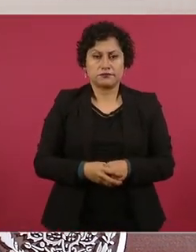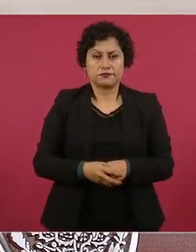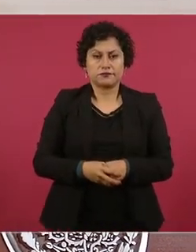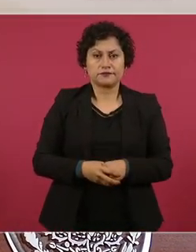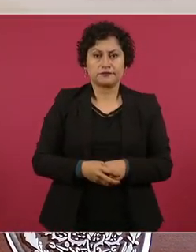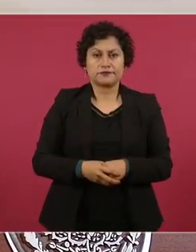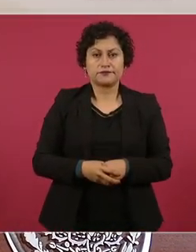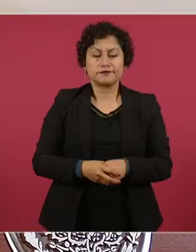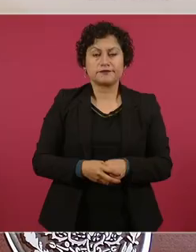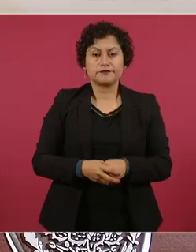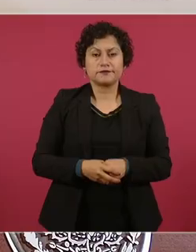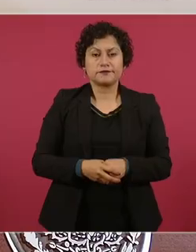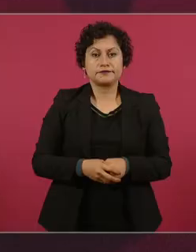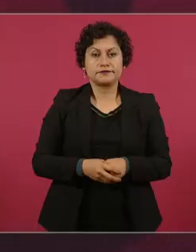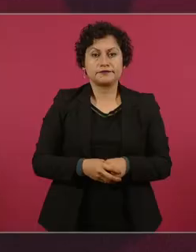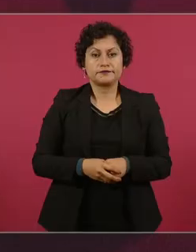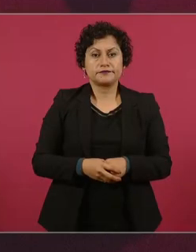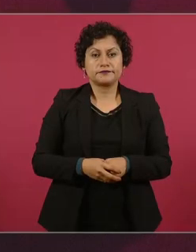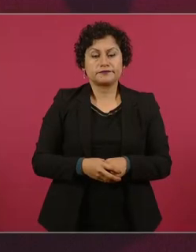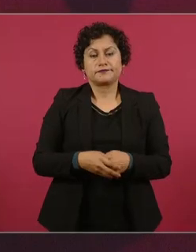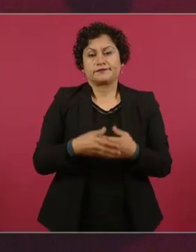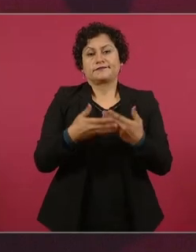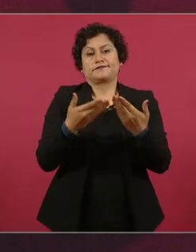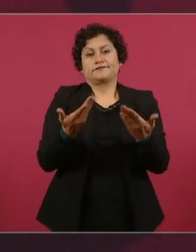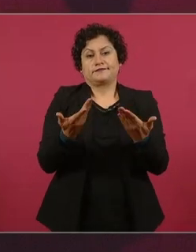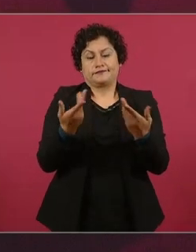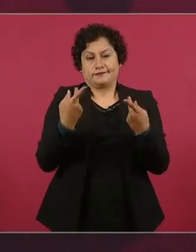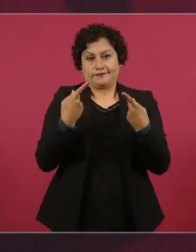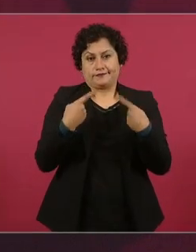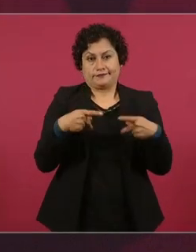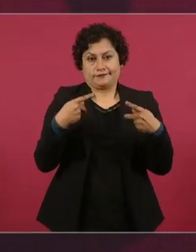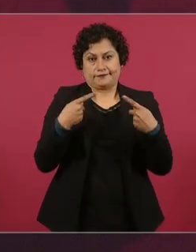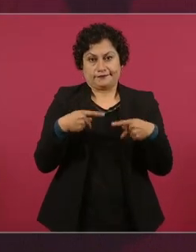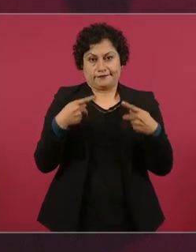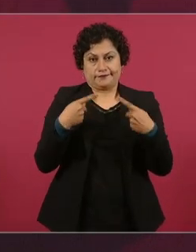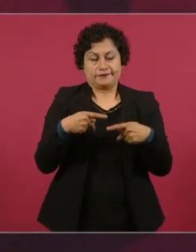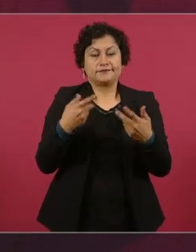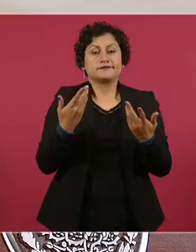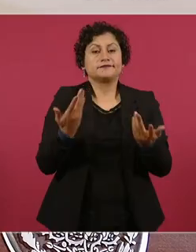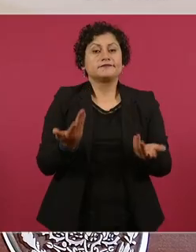personas que fingen